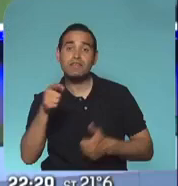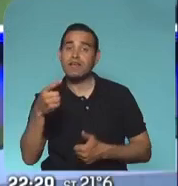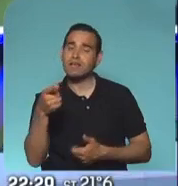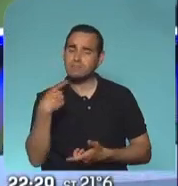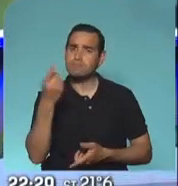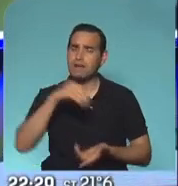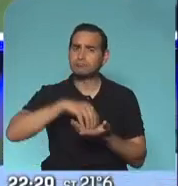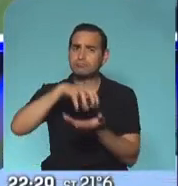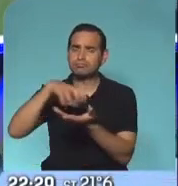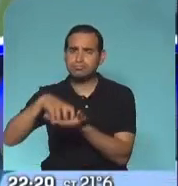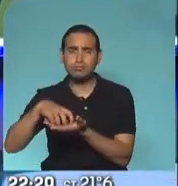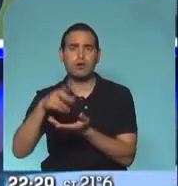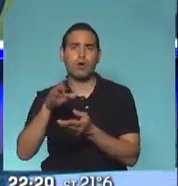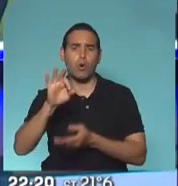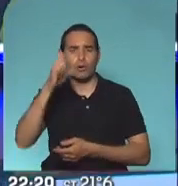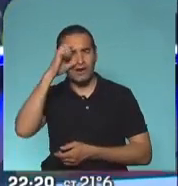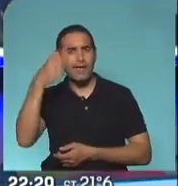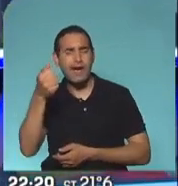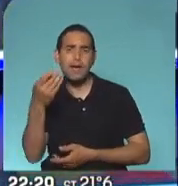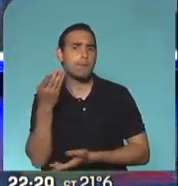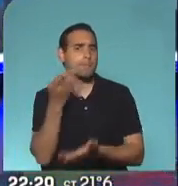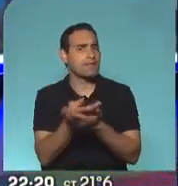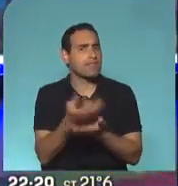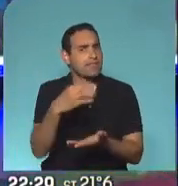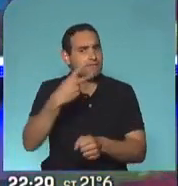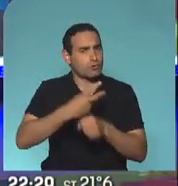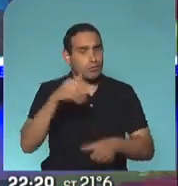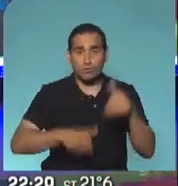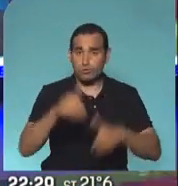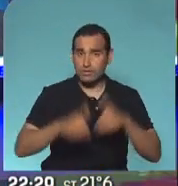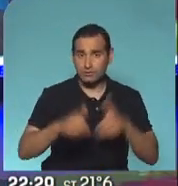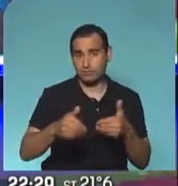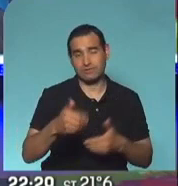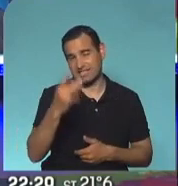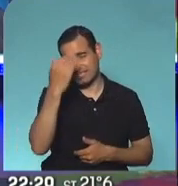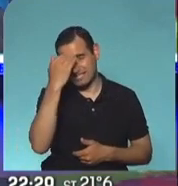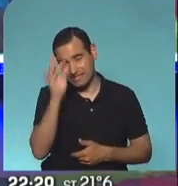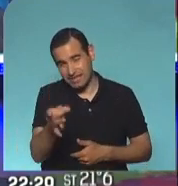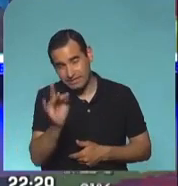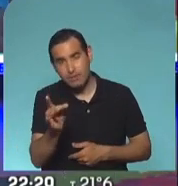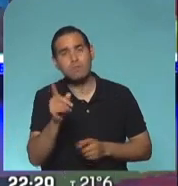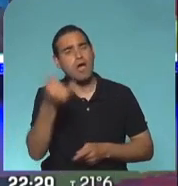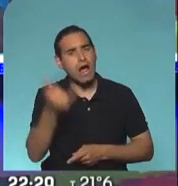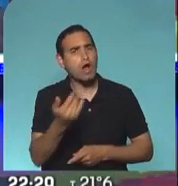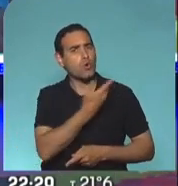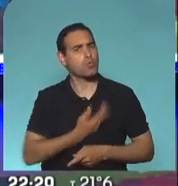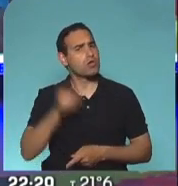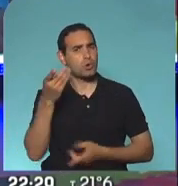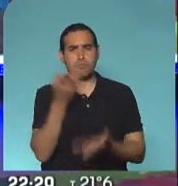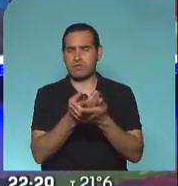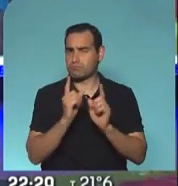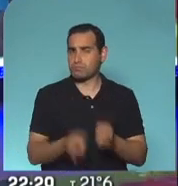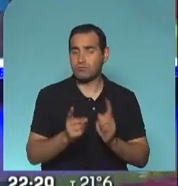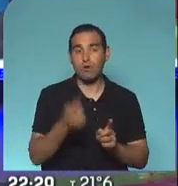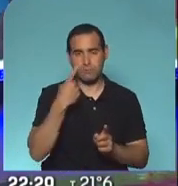organismos internacionales como la OEA que piden que haya segunda vuelta, que sería el 15 de diciembre. También hay gobiernos que piden esto. Este